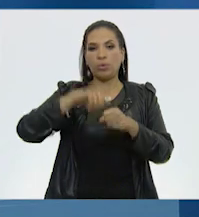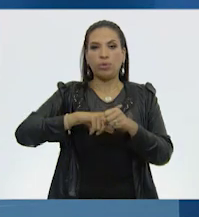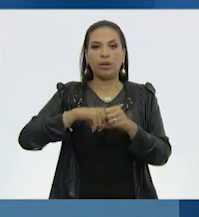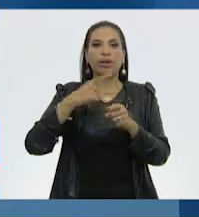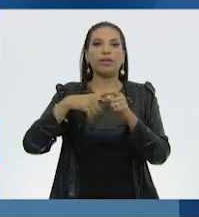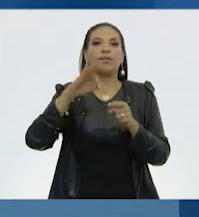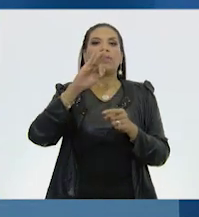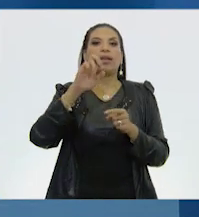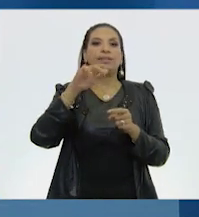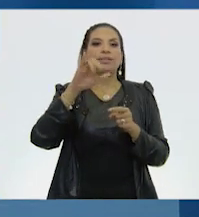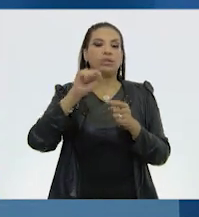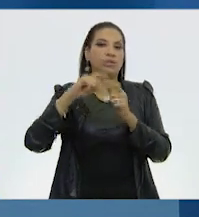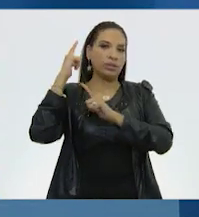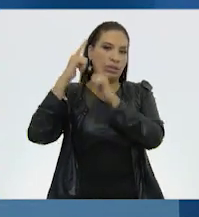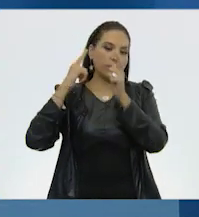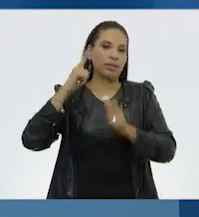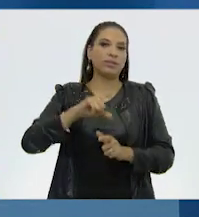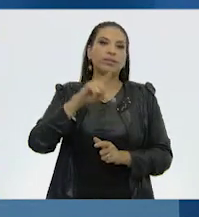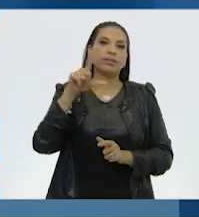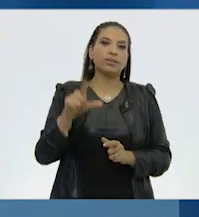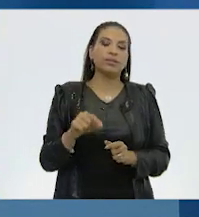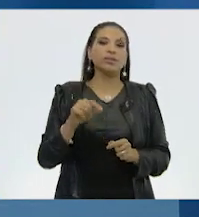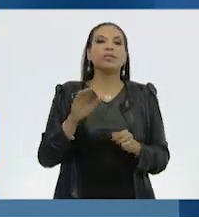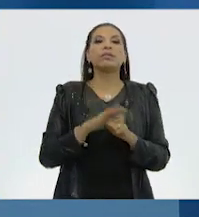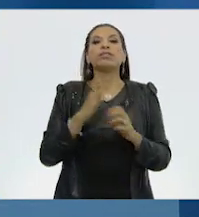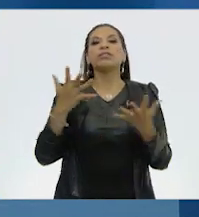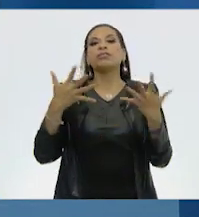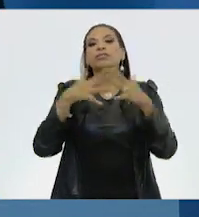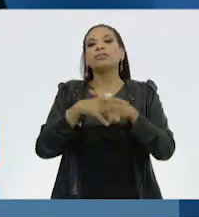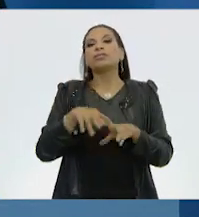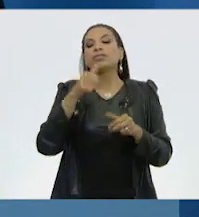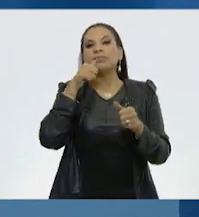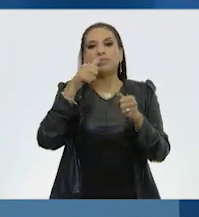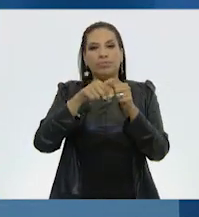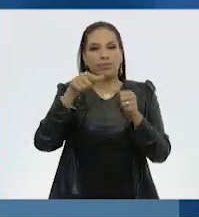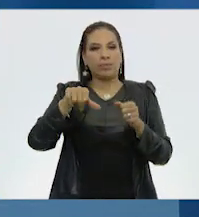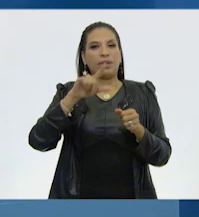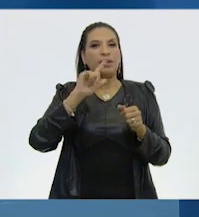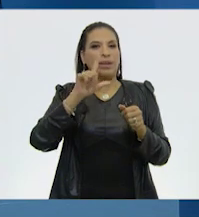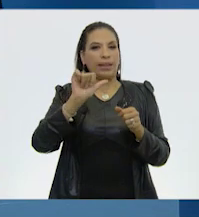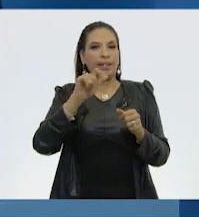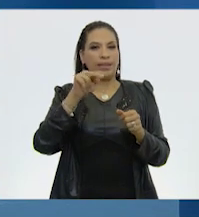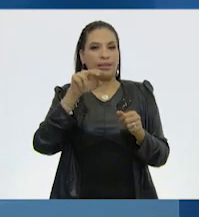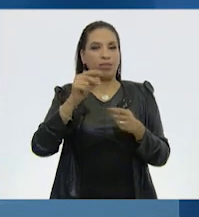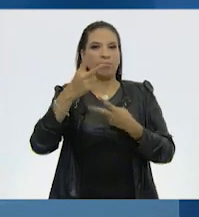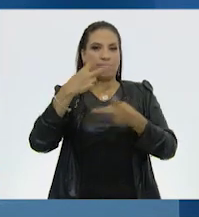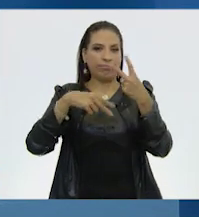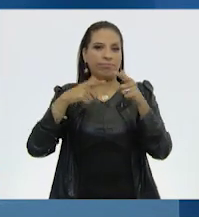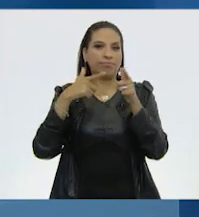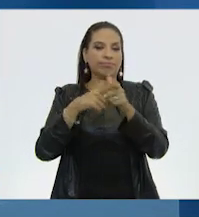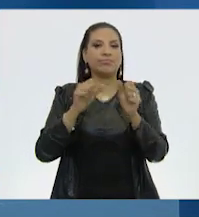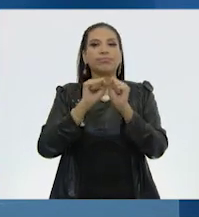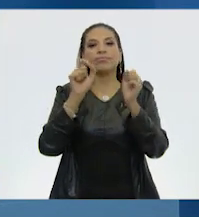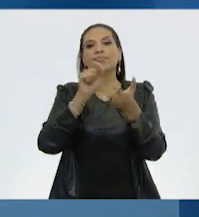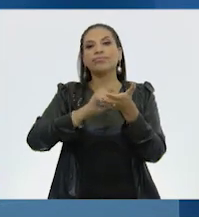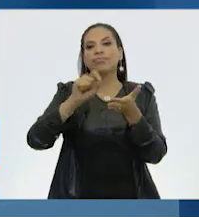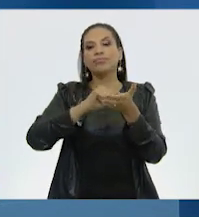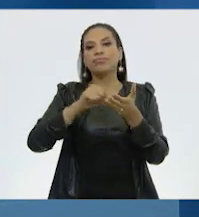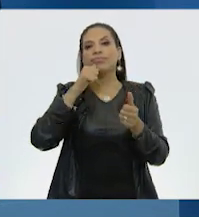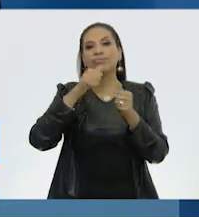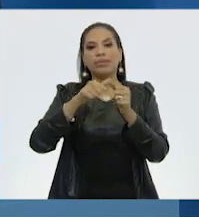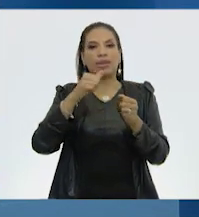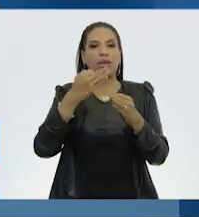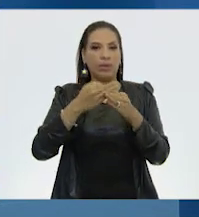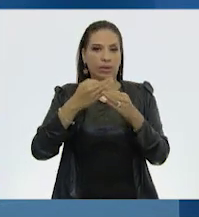entre fenicios y griegos que posteriormente, con la mezcla del alfabeto latino, dará pie a que prevalezca el sistema de escritura